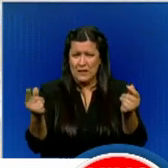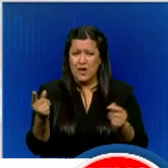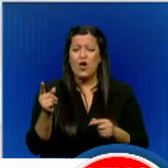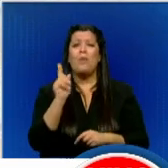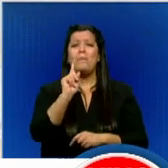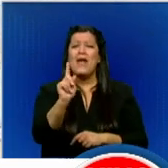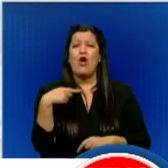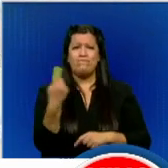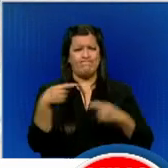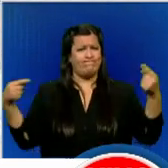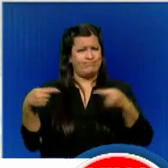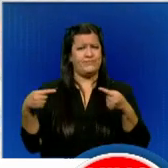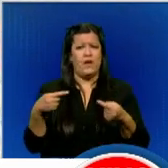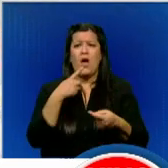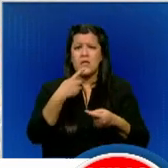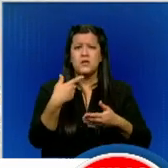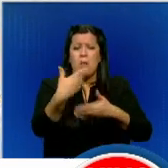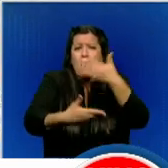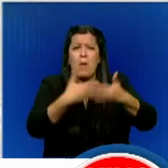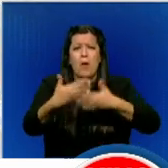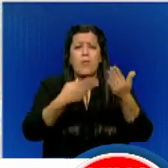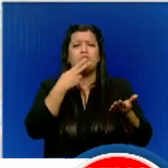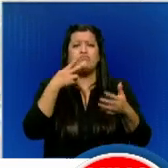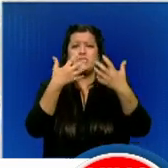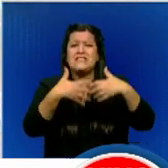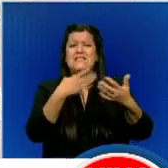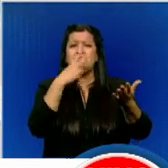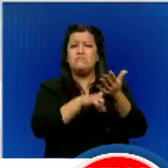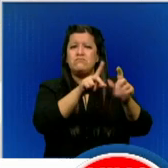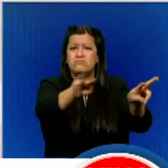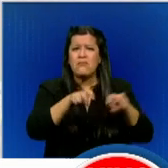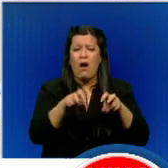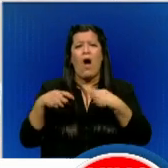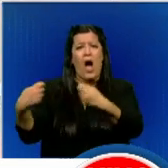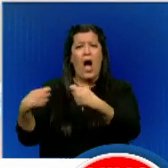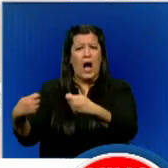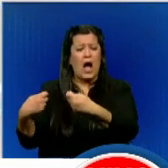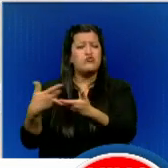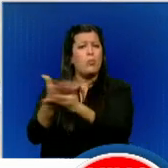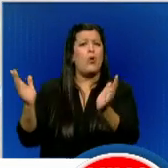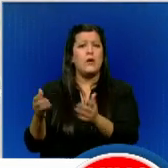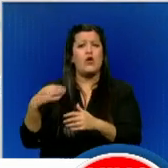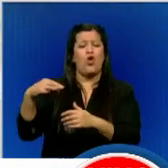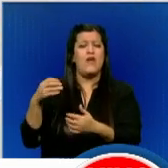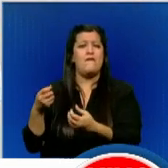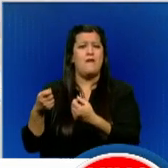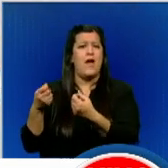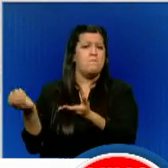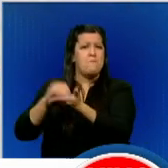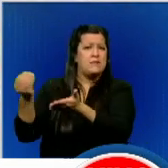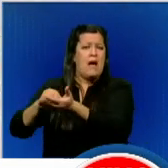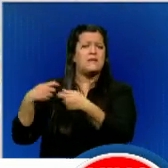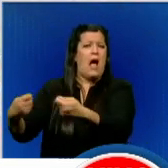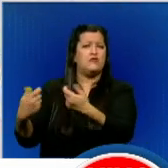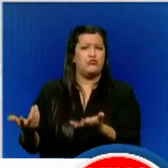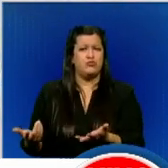y estar en contra de darle más progresividad el sistema tributario y al mismo tiempo pedir más gasto público cuando discutimos otros proyectos